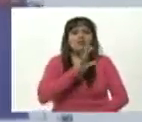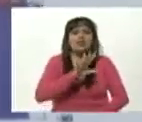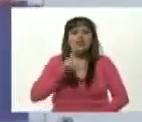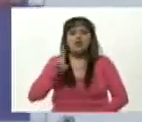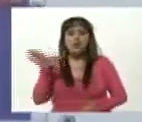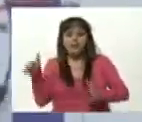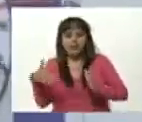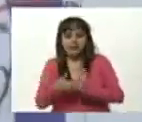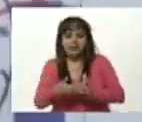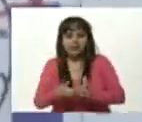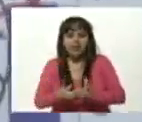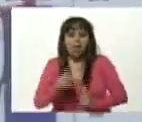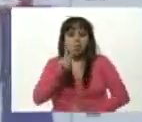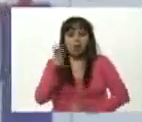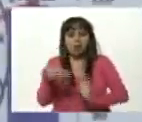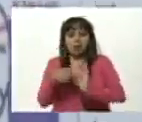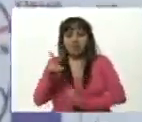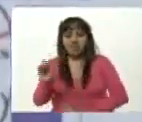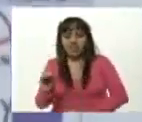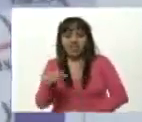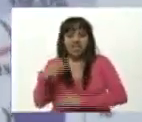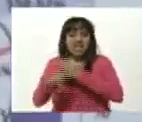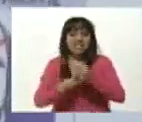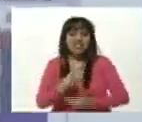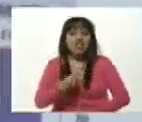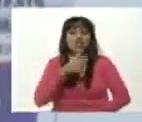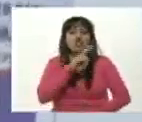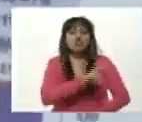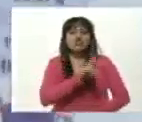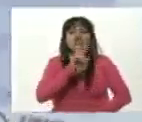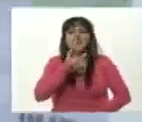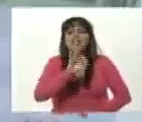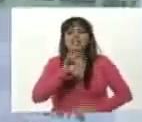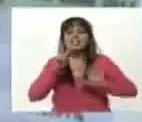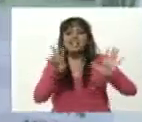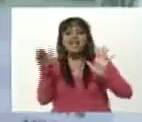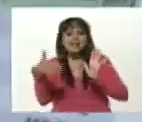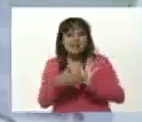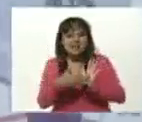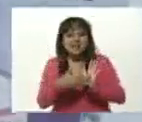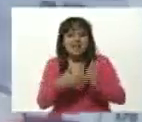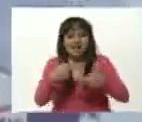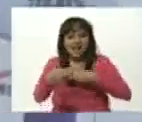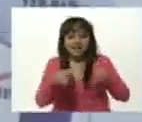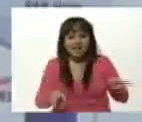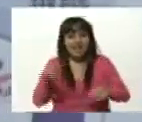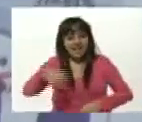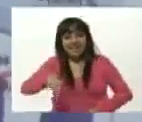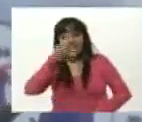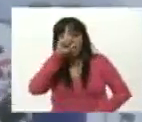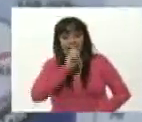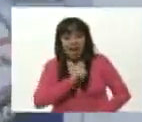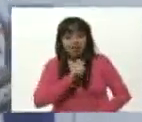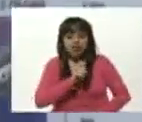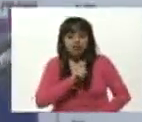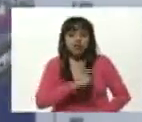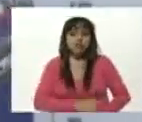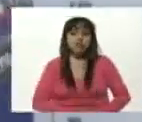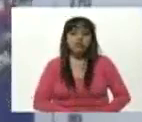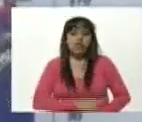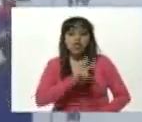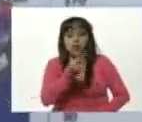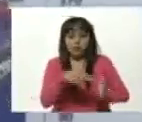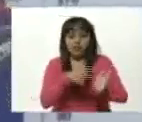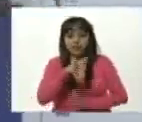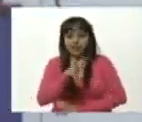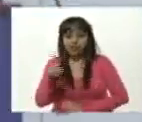hectáreas, 2020, 237.000 hectáreas. Y este año, 2021, ciclo norte-verano y el ciclo de